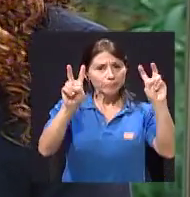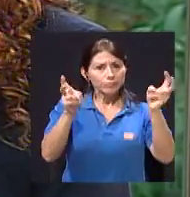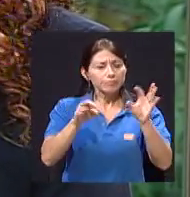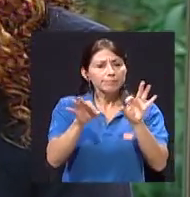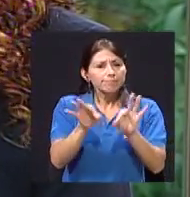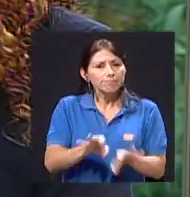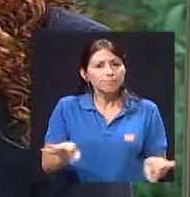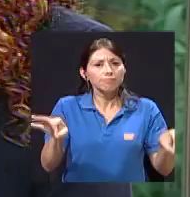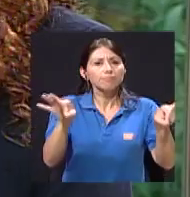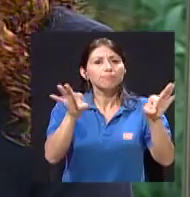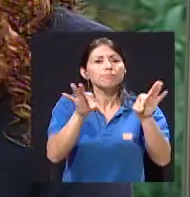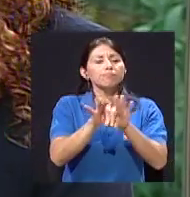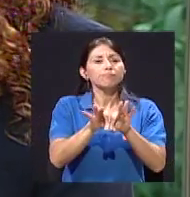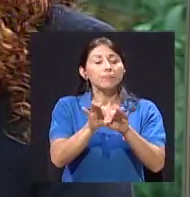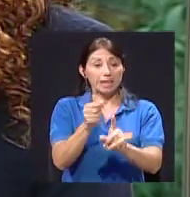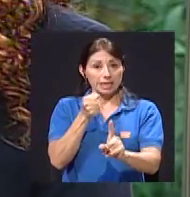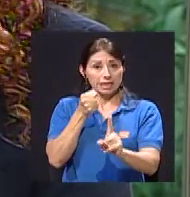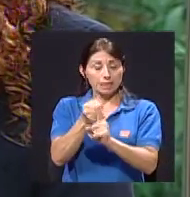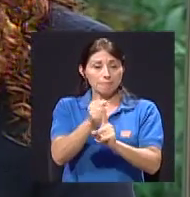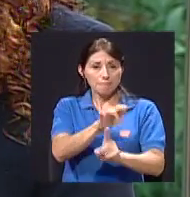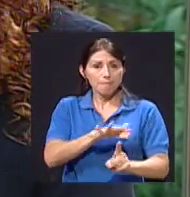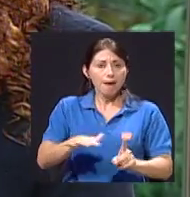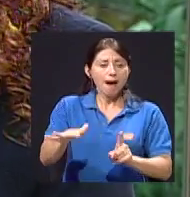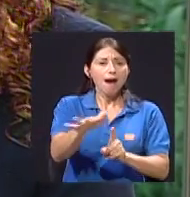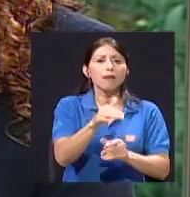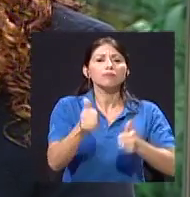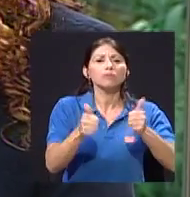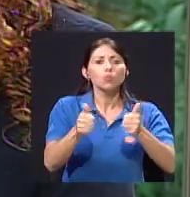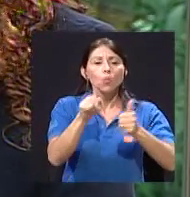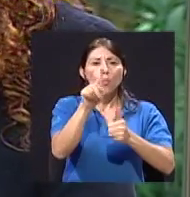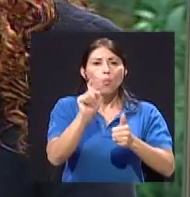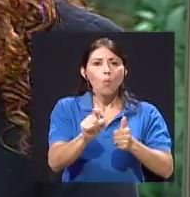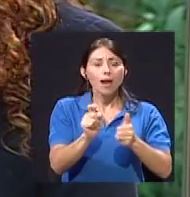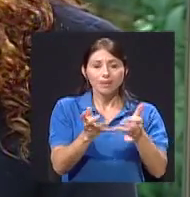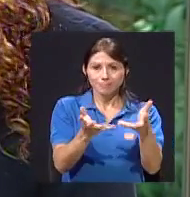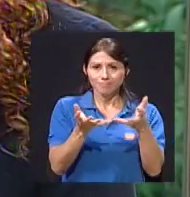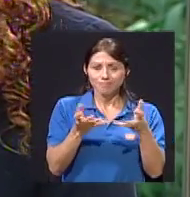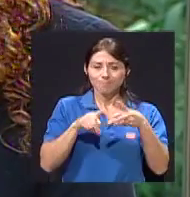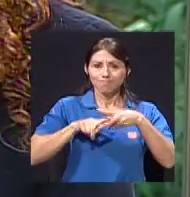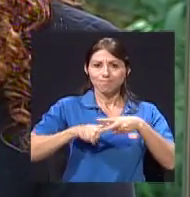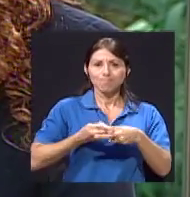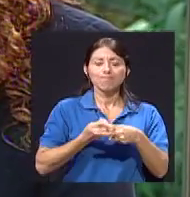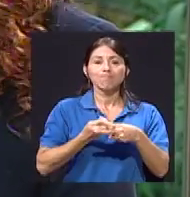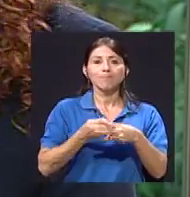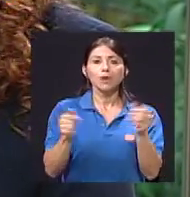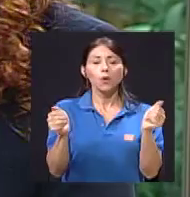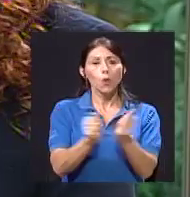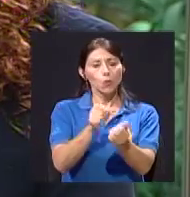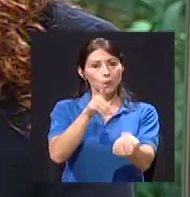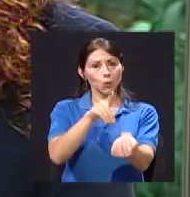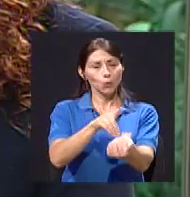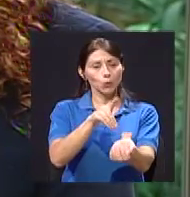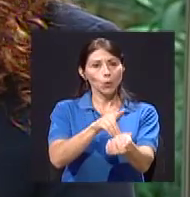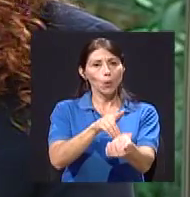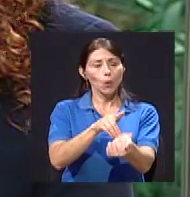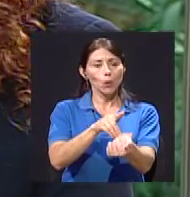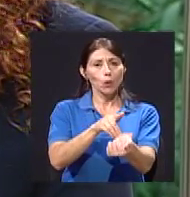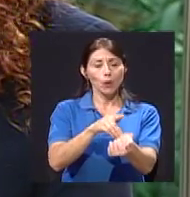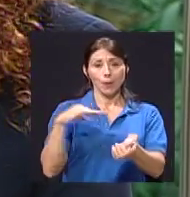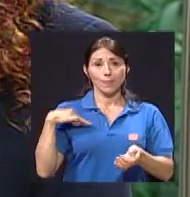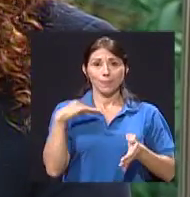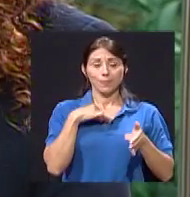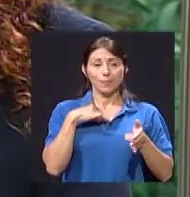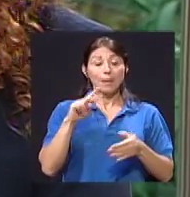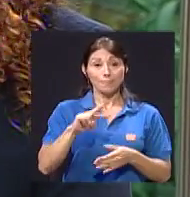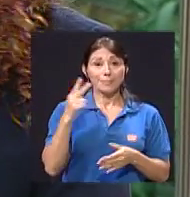es el impacto que tienen sobre ellos, ¿verdad? Entonces quisiéramos empezar con el doctor, el señor ministro de,